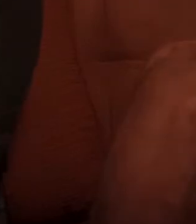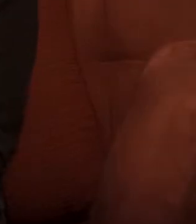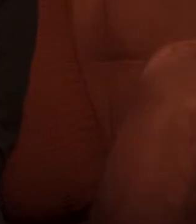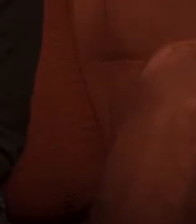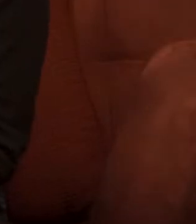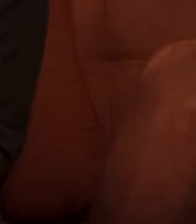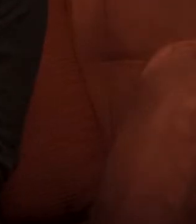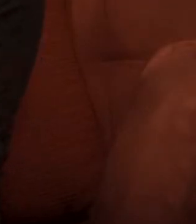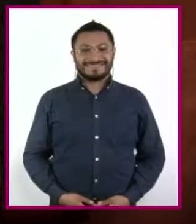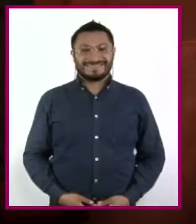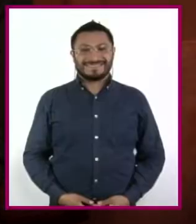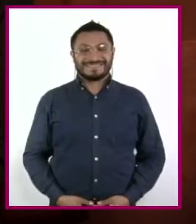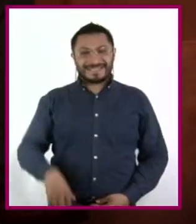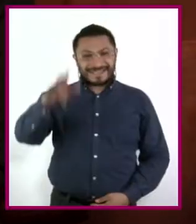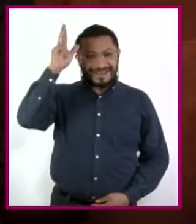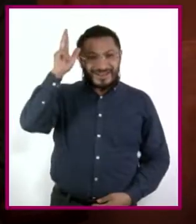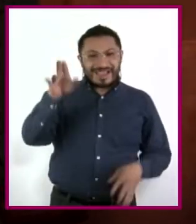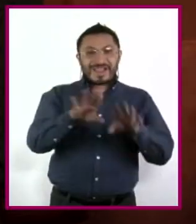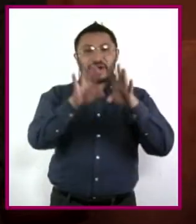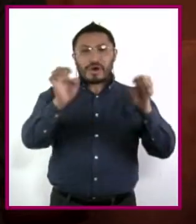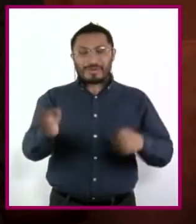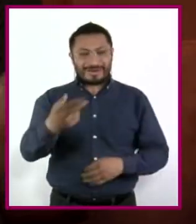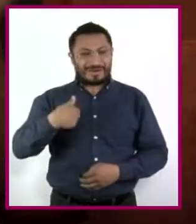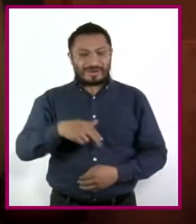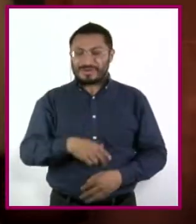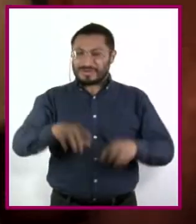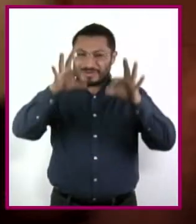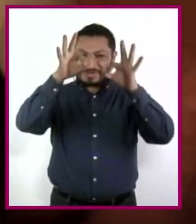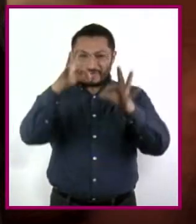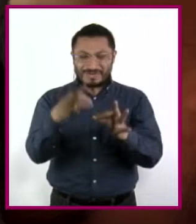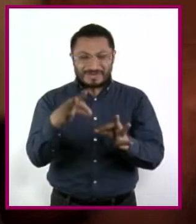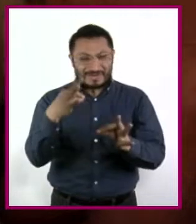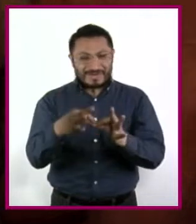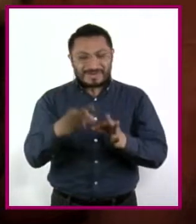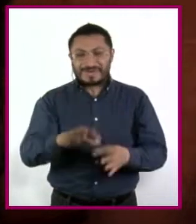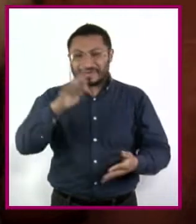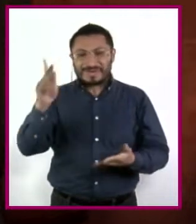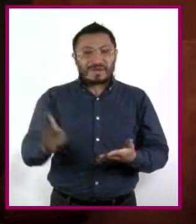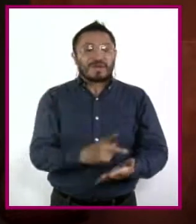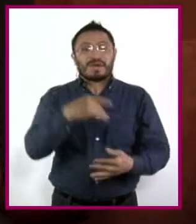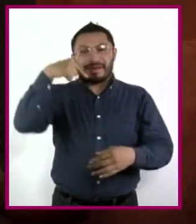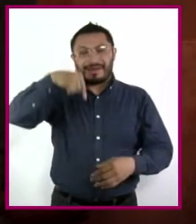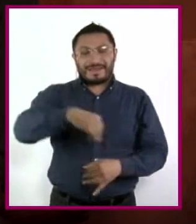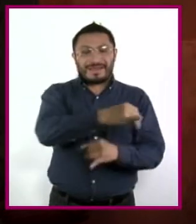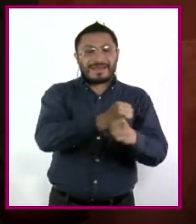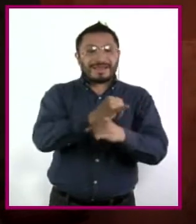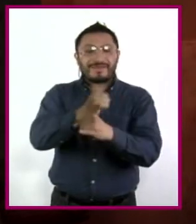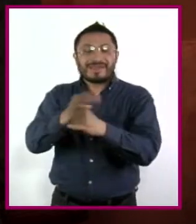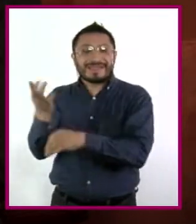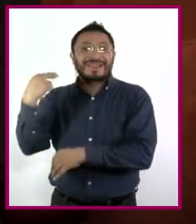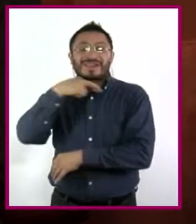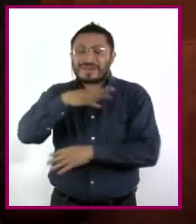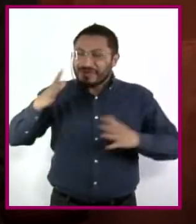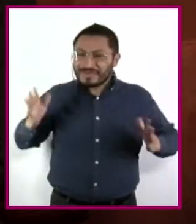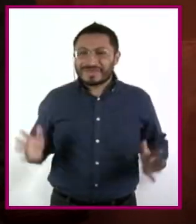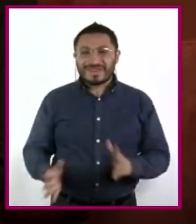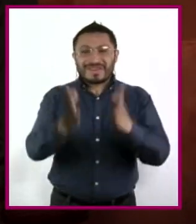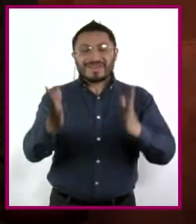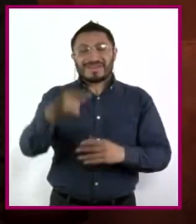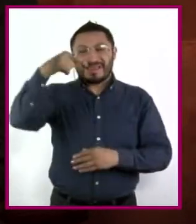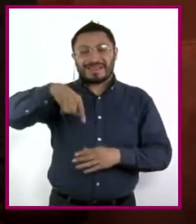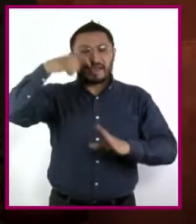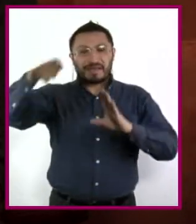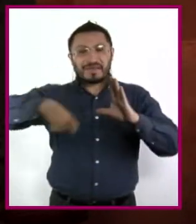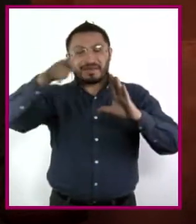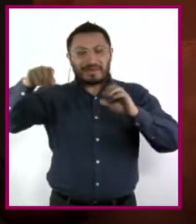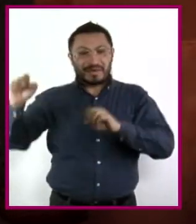Hey, ¿cómo están? Nosotros listos para un episodio más de Investigadores Rápidos y Animosos, su videoblog